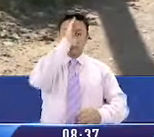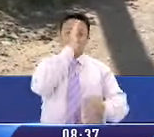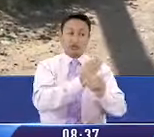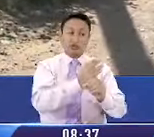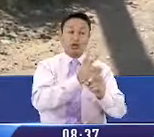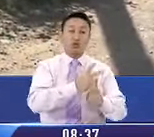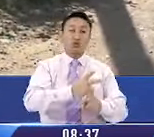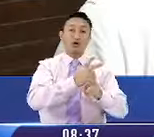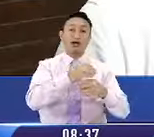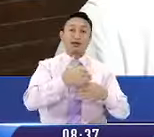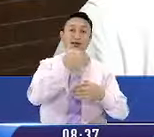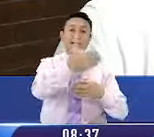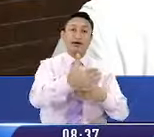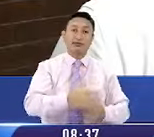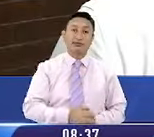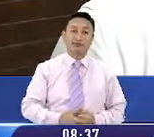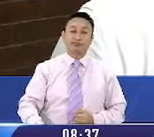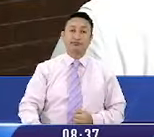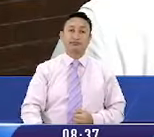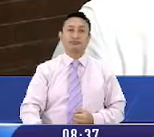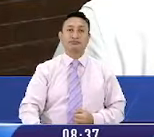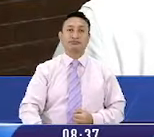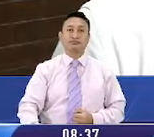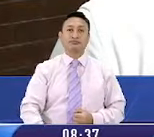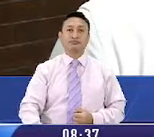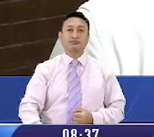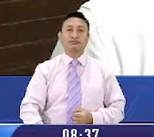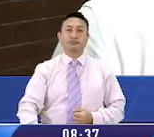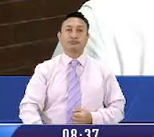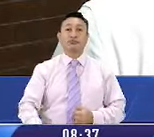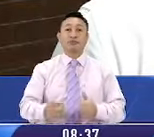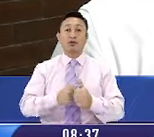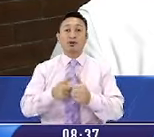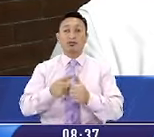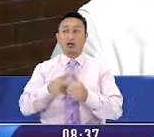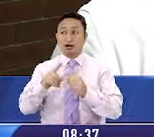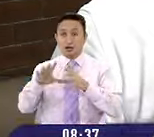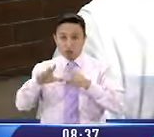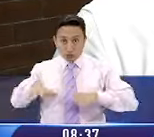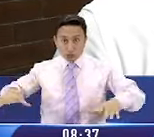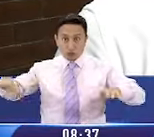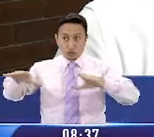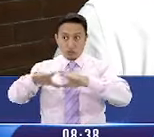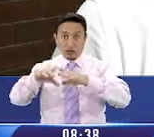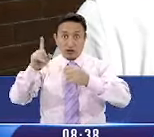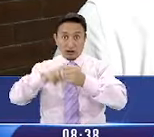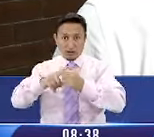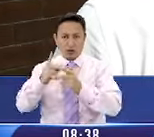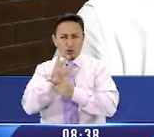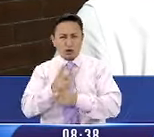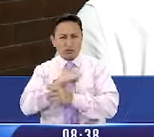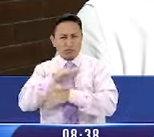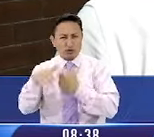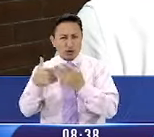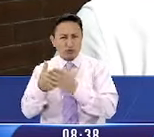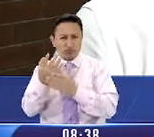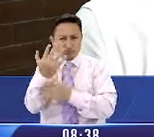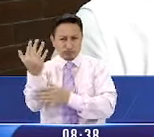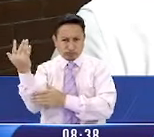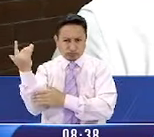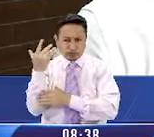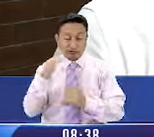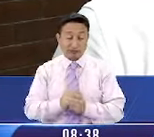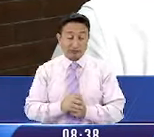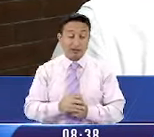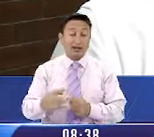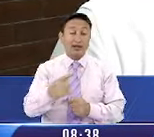Rurales primero porque tenemos que precautelar la protección ecológica tan necesaria hoy por hoy en nuestra capital además de mantener nuestros suelos de producción